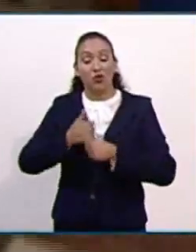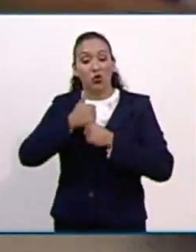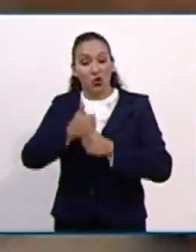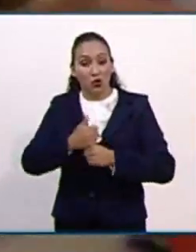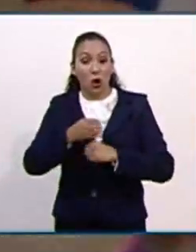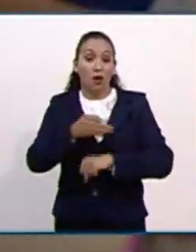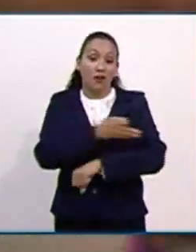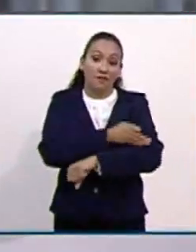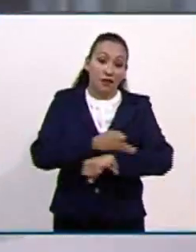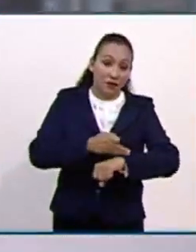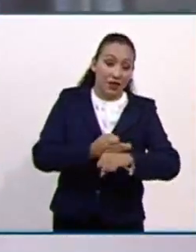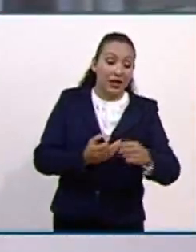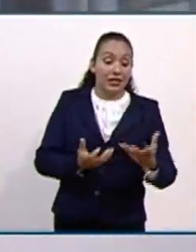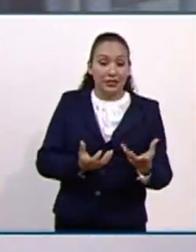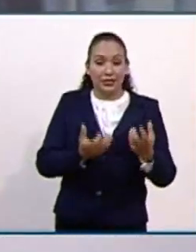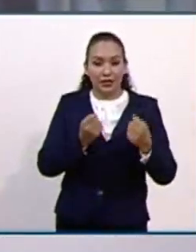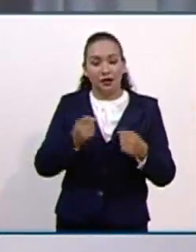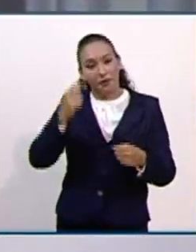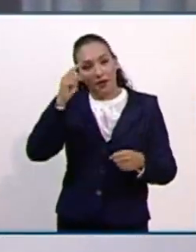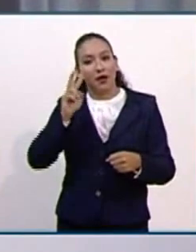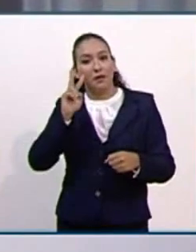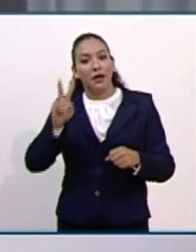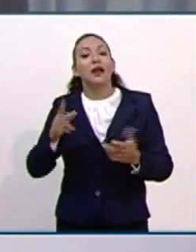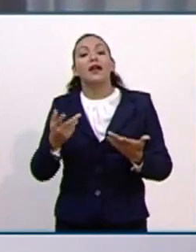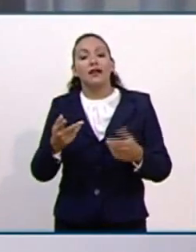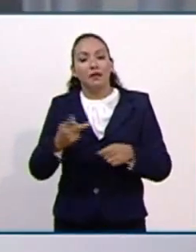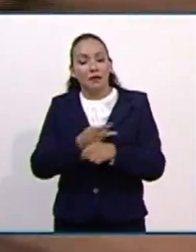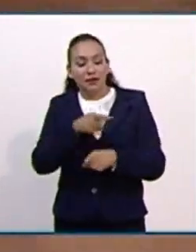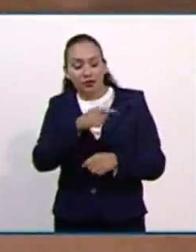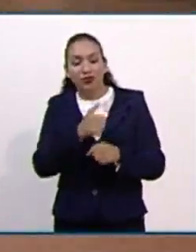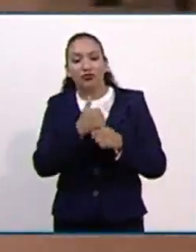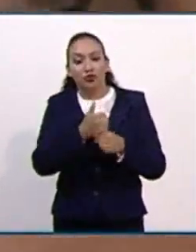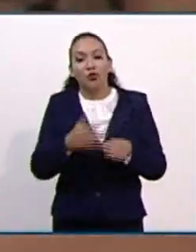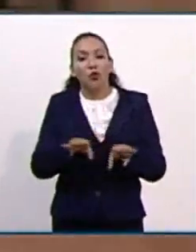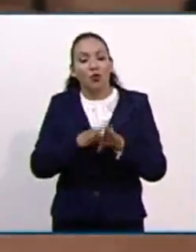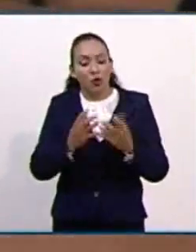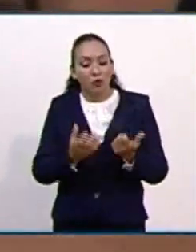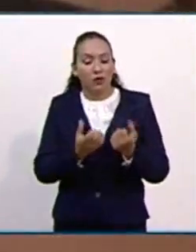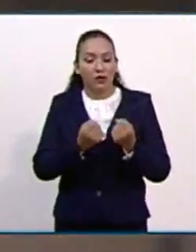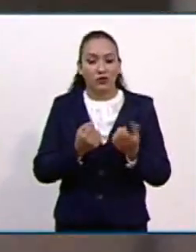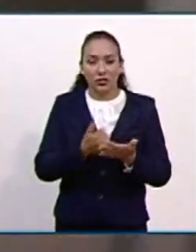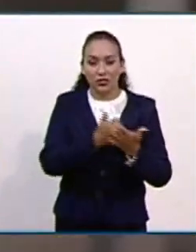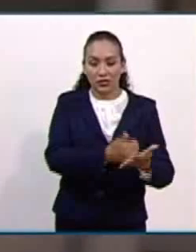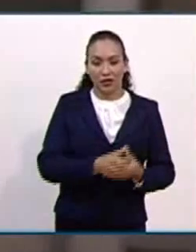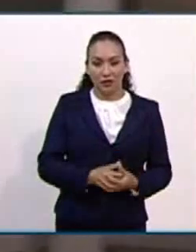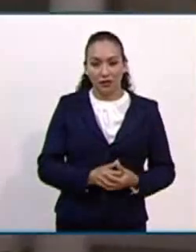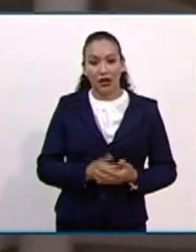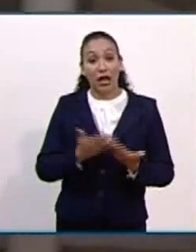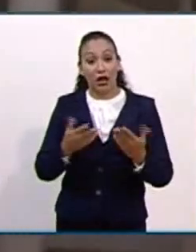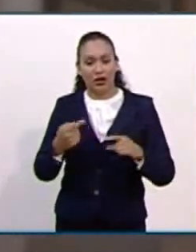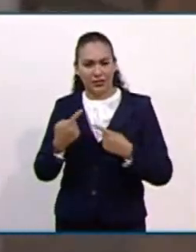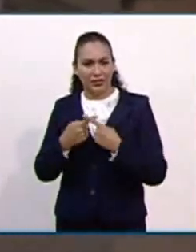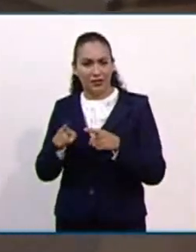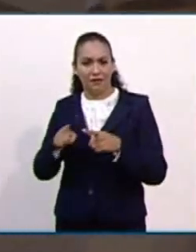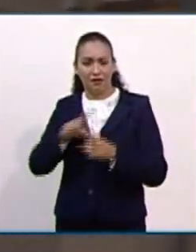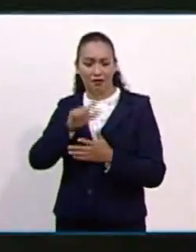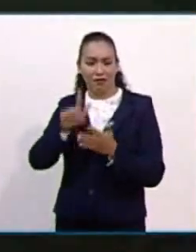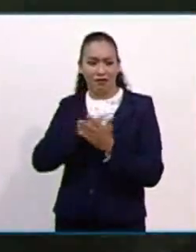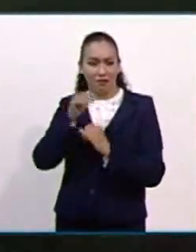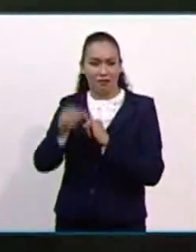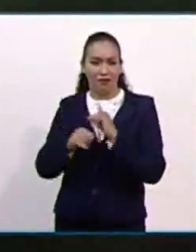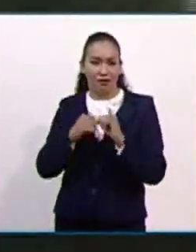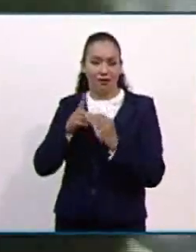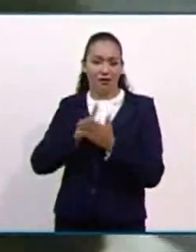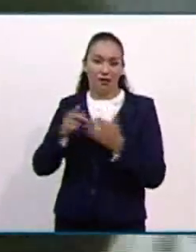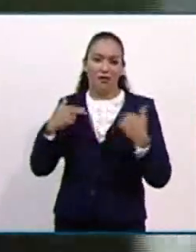o sobrevivientes a acceder a la reparación integral del daño. Además, es contraria a lo que la Corte Interamericana de Derechos